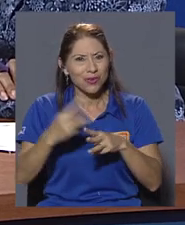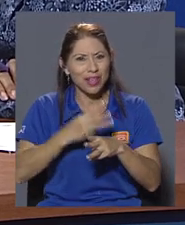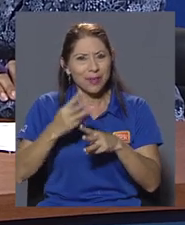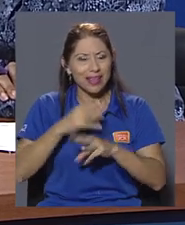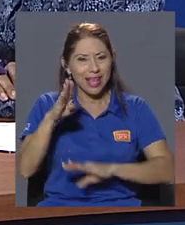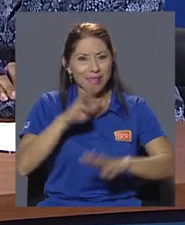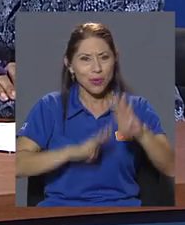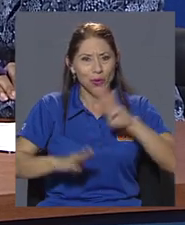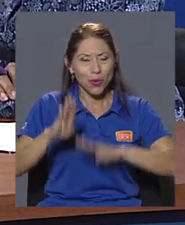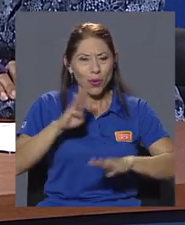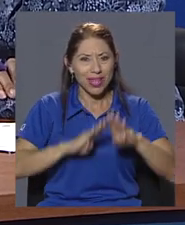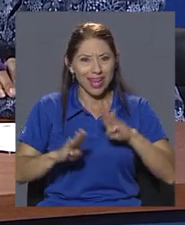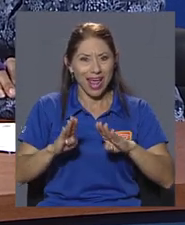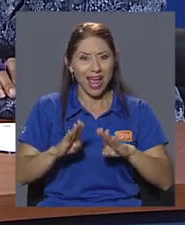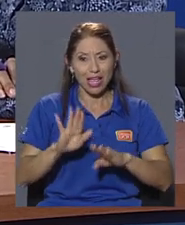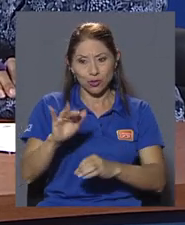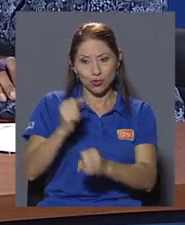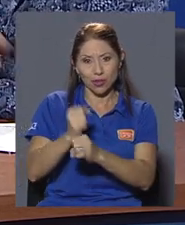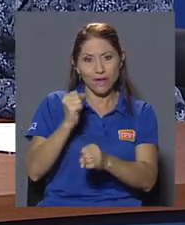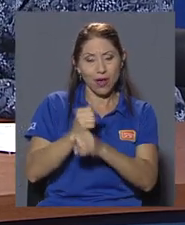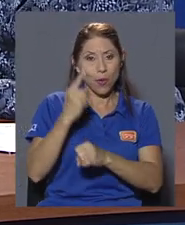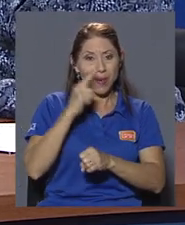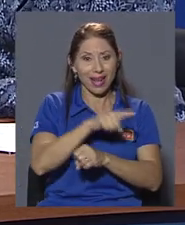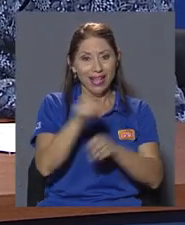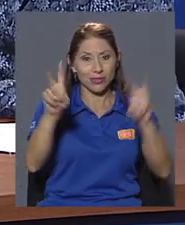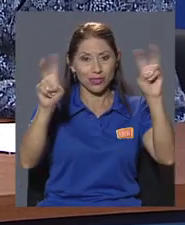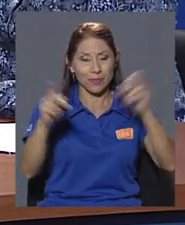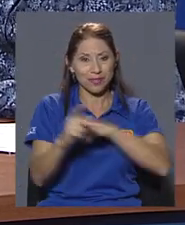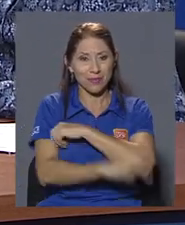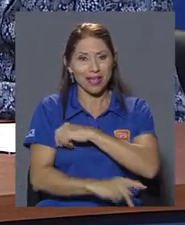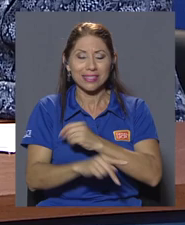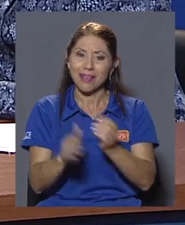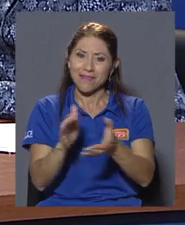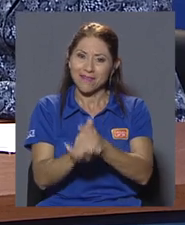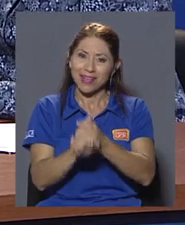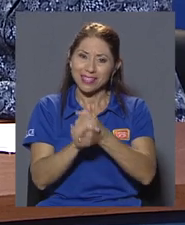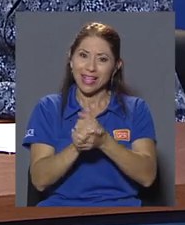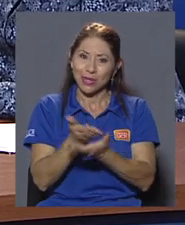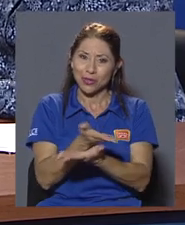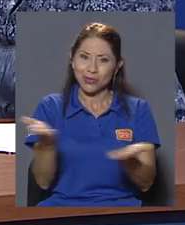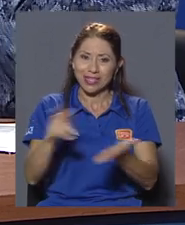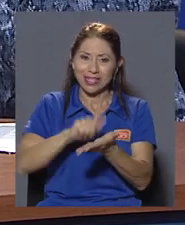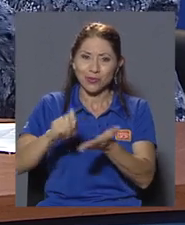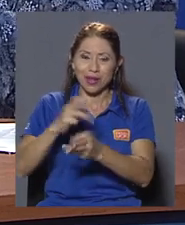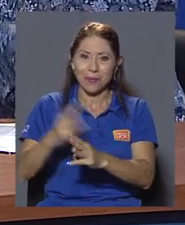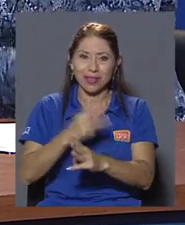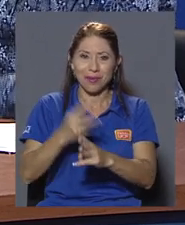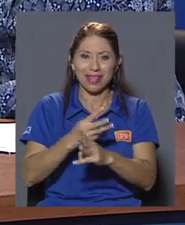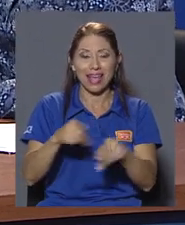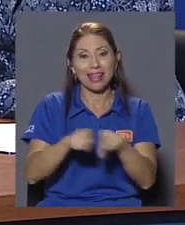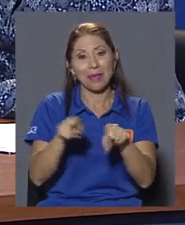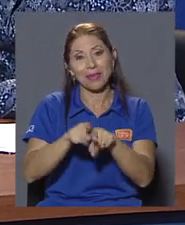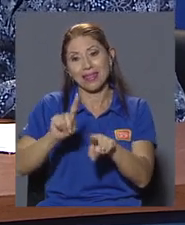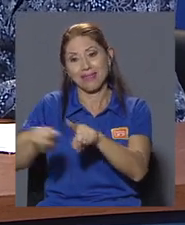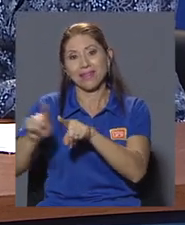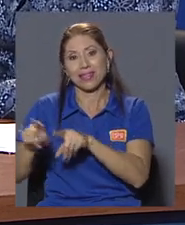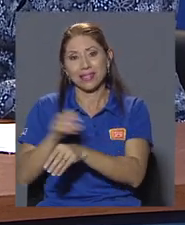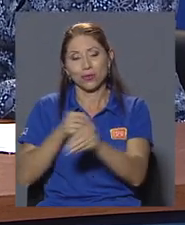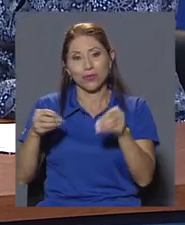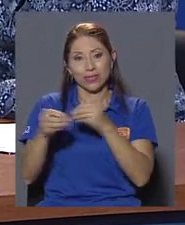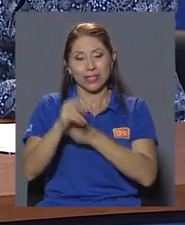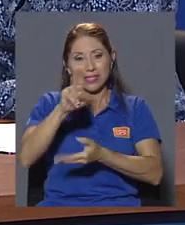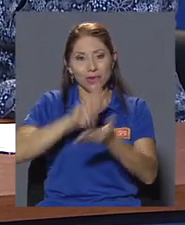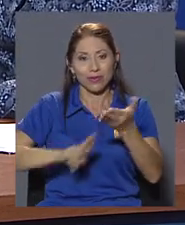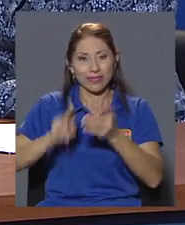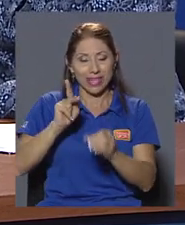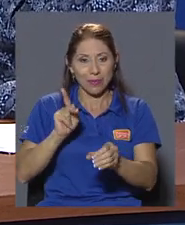matemática biológica y el aporte que se da a estos temas país felicitarlos a ustedes en la escuela de matemática así como las otras unidades académicas de la universidad